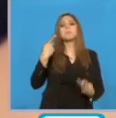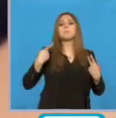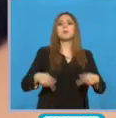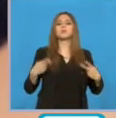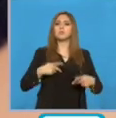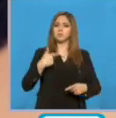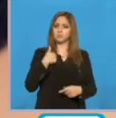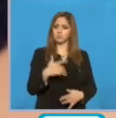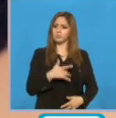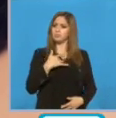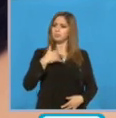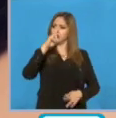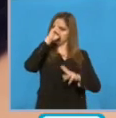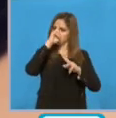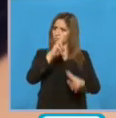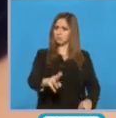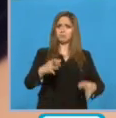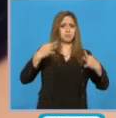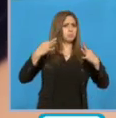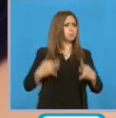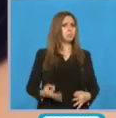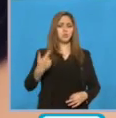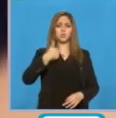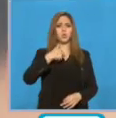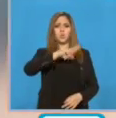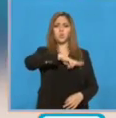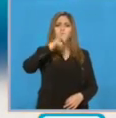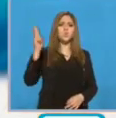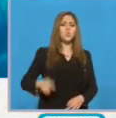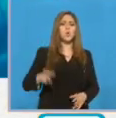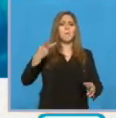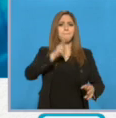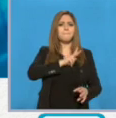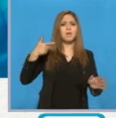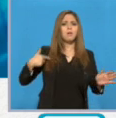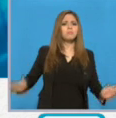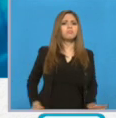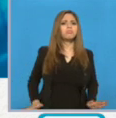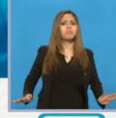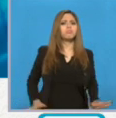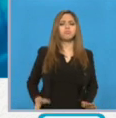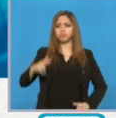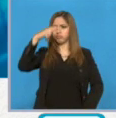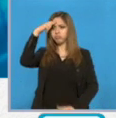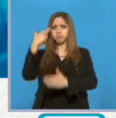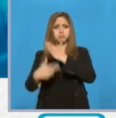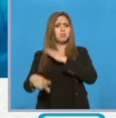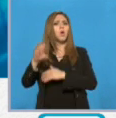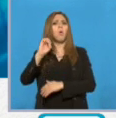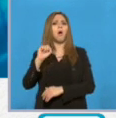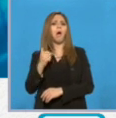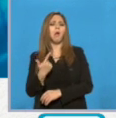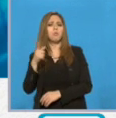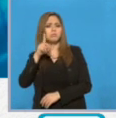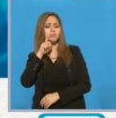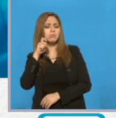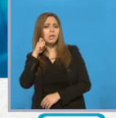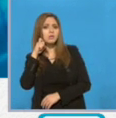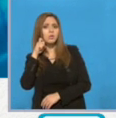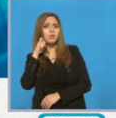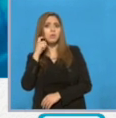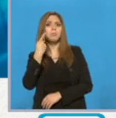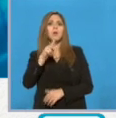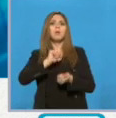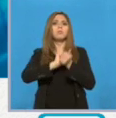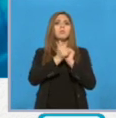gente respetuosa, es gente que jamás ha tenido una conducta inadecuada desde el punto de vista sexual. Y esto, bueno, pues